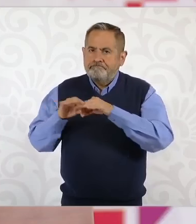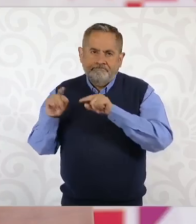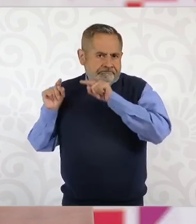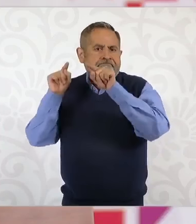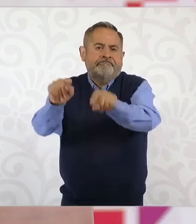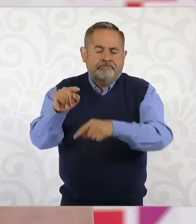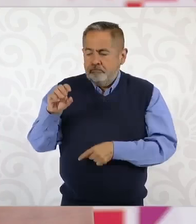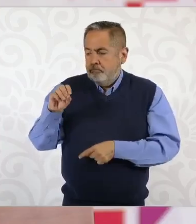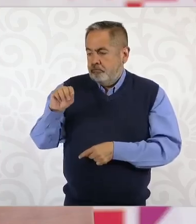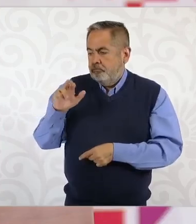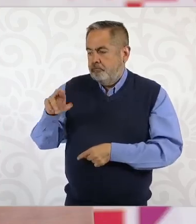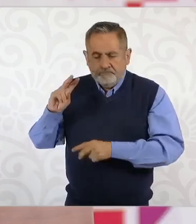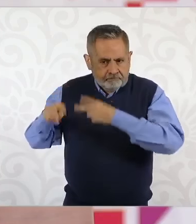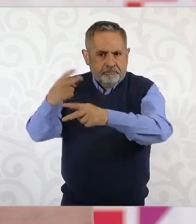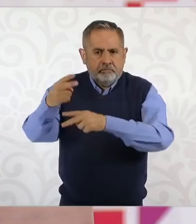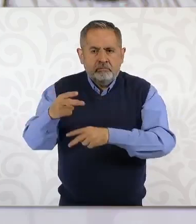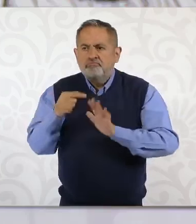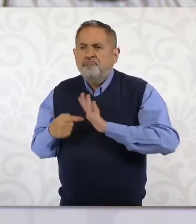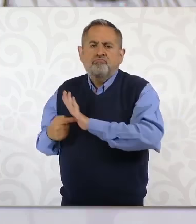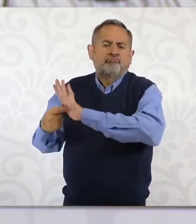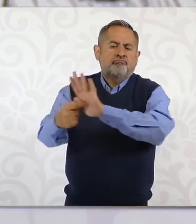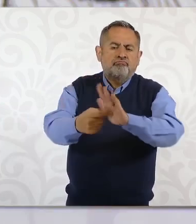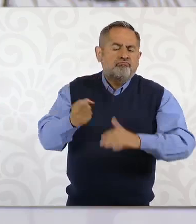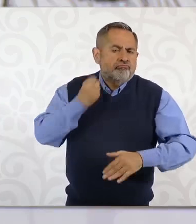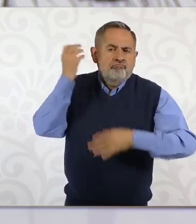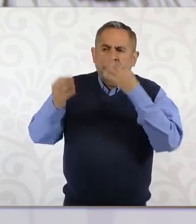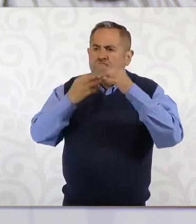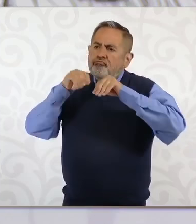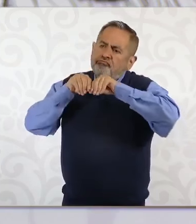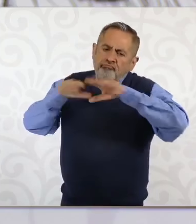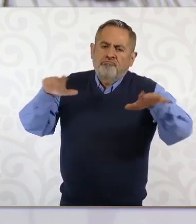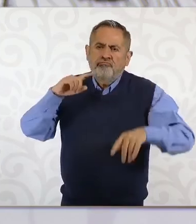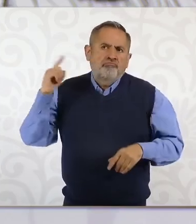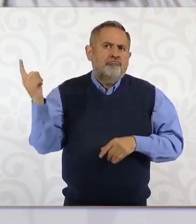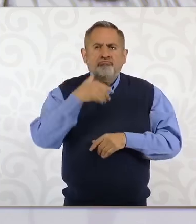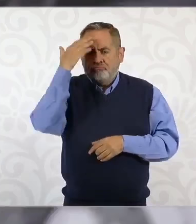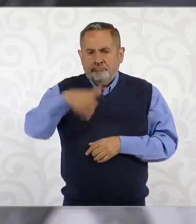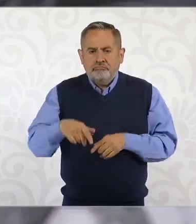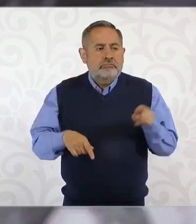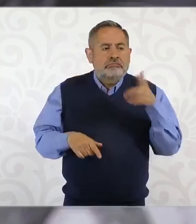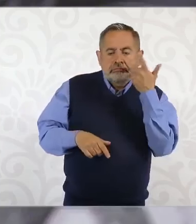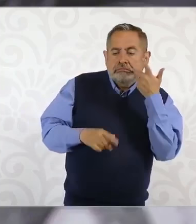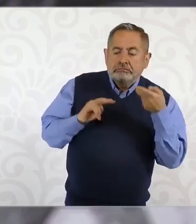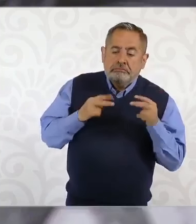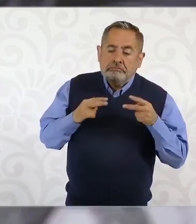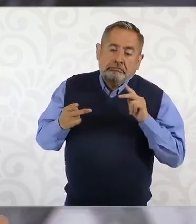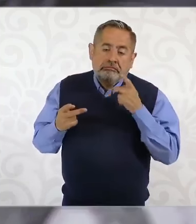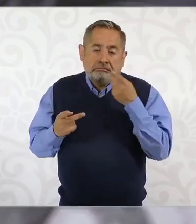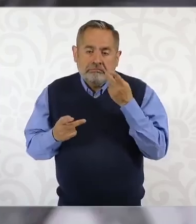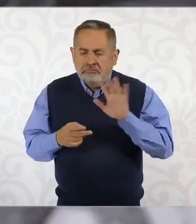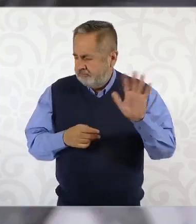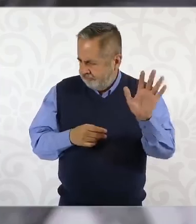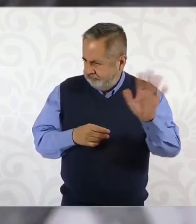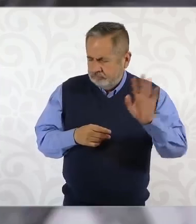Seguridad para que todo el mundo conozca lo que estamos haciendo en México, que no haya noticias falsas, que se vea cuál